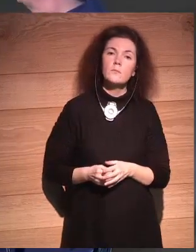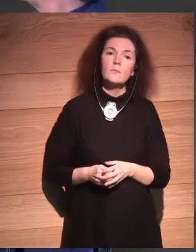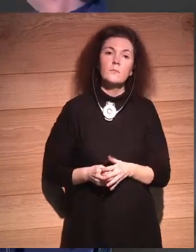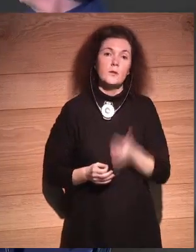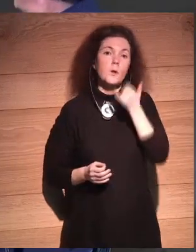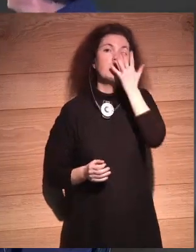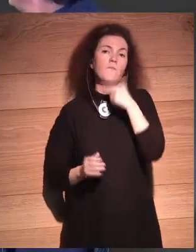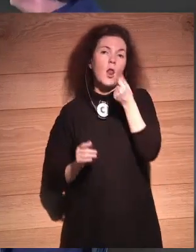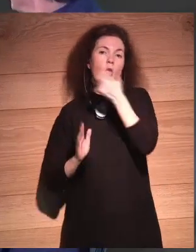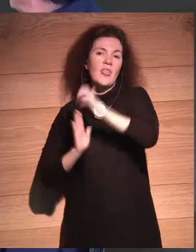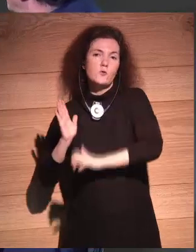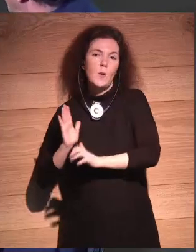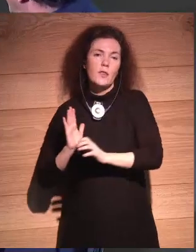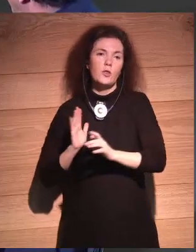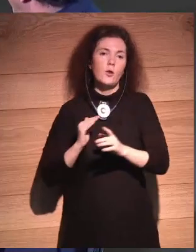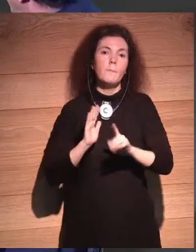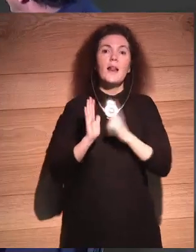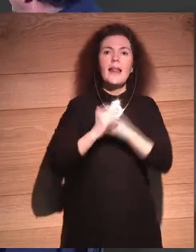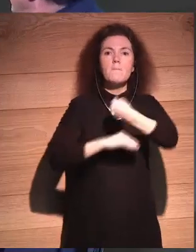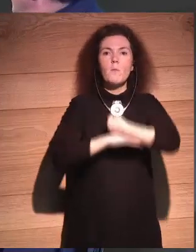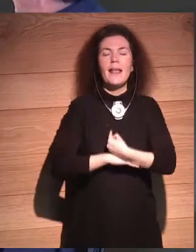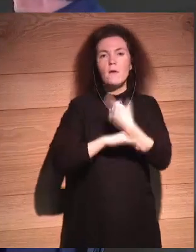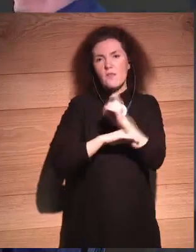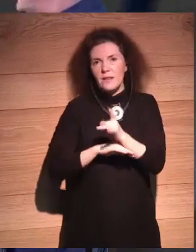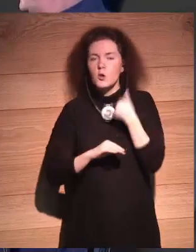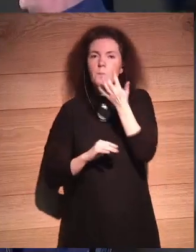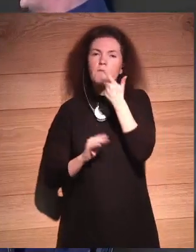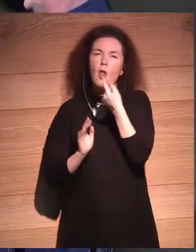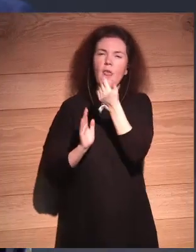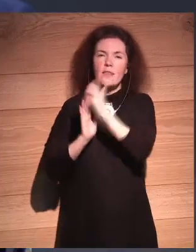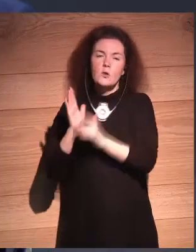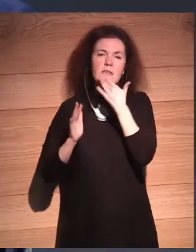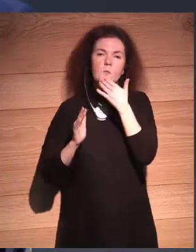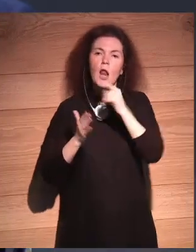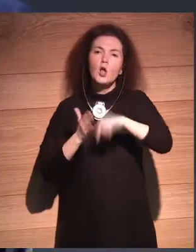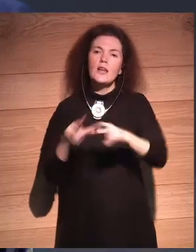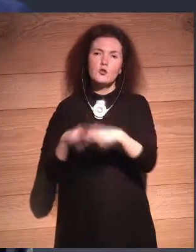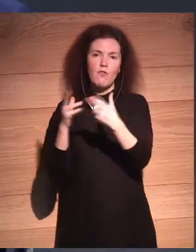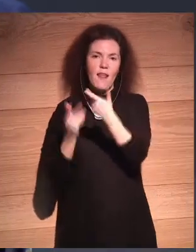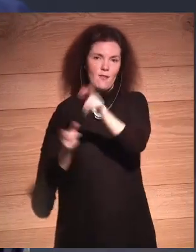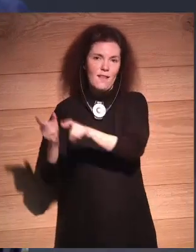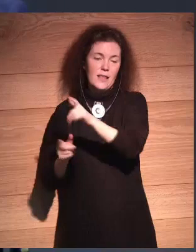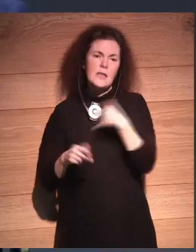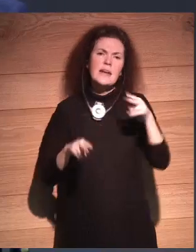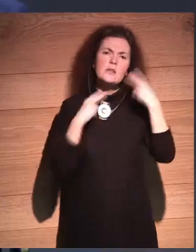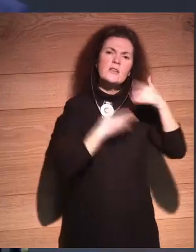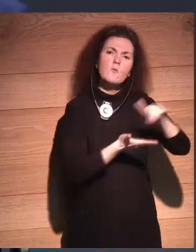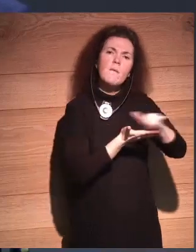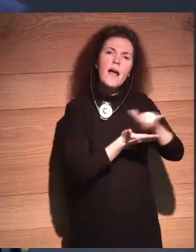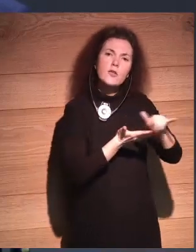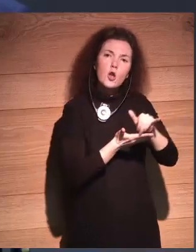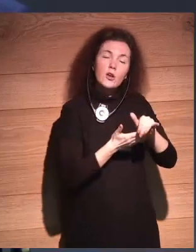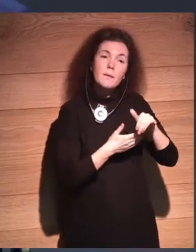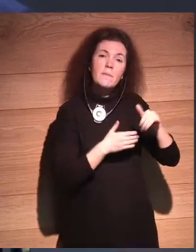Sí, yo prefiero que me hagan el descuento antes de que la ley lo obligue, pero sí. Bueno, sería como un contrato social, un contrato con la sociedad. Ya hay restaurantes en Nueva York y